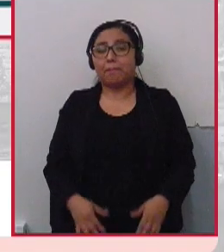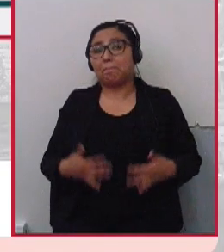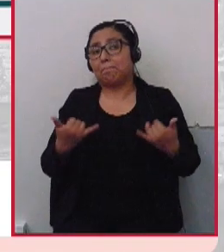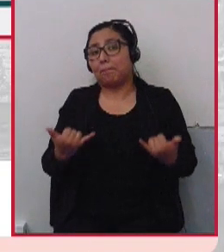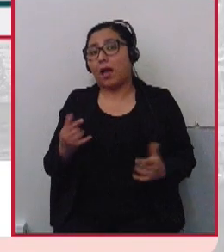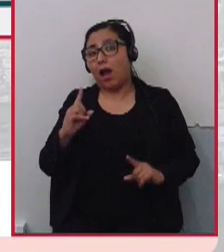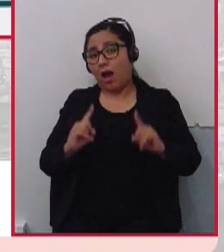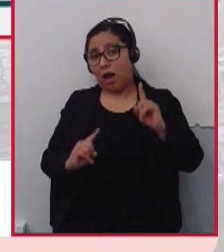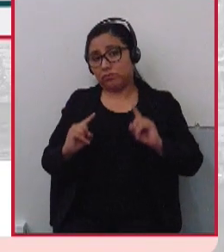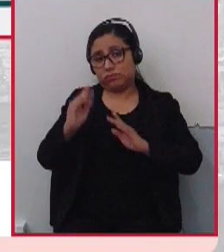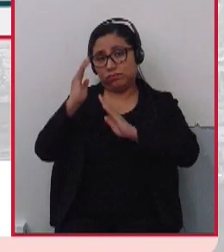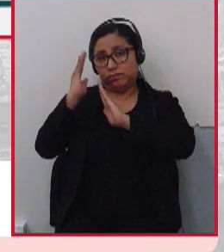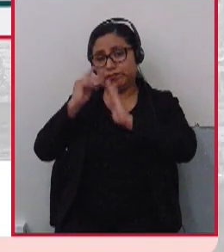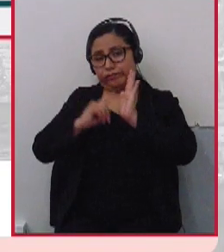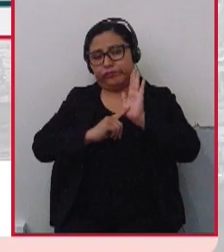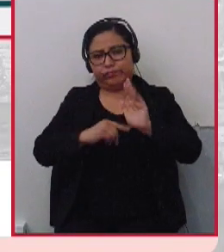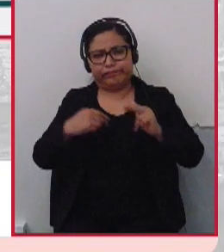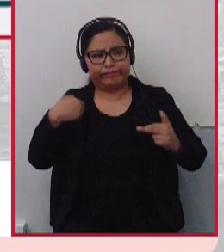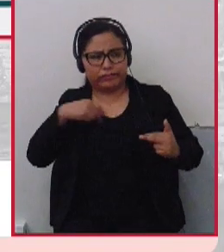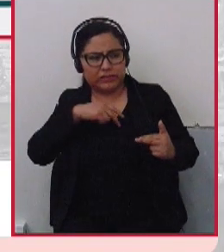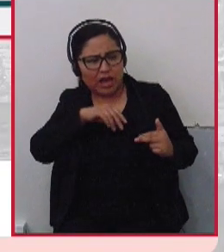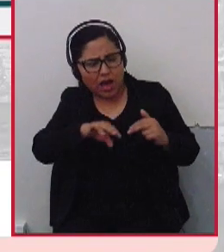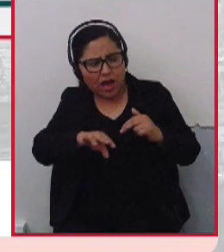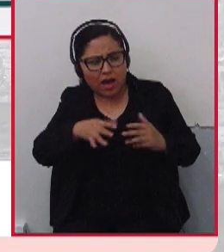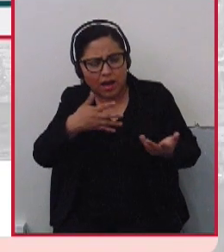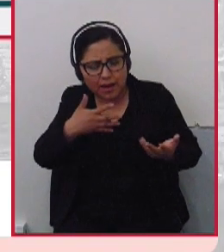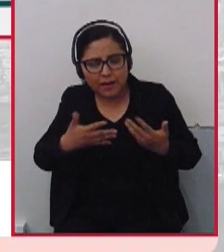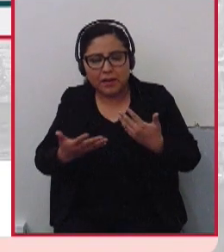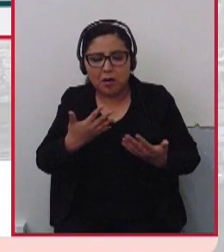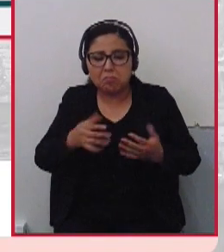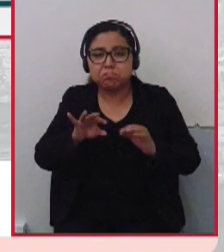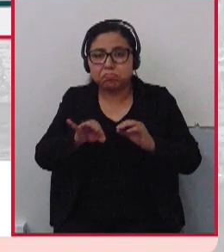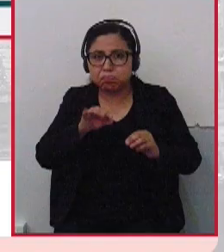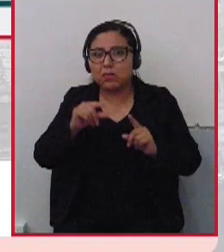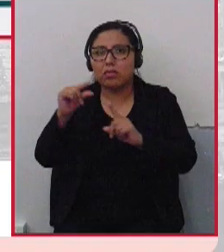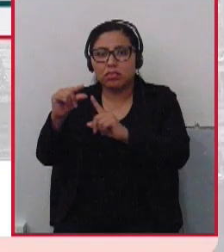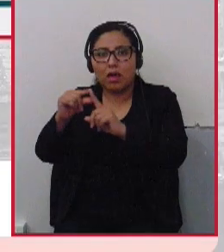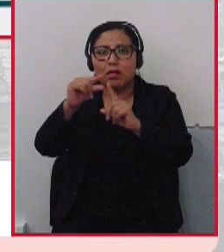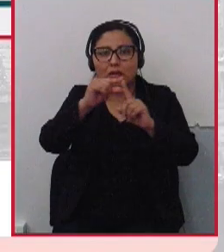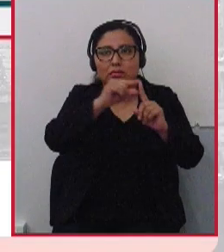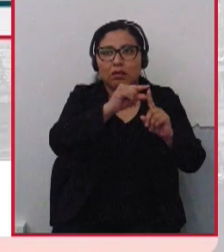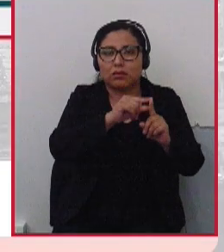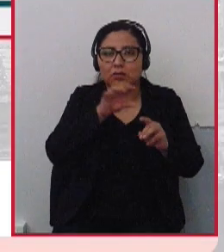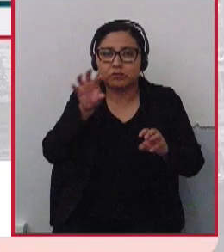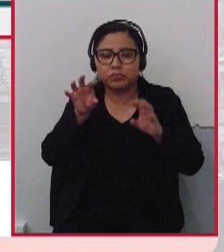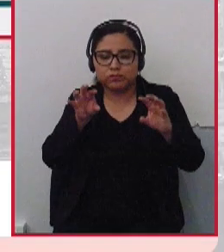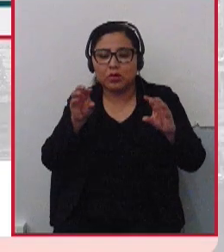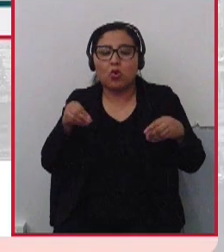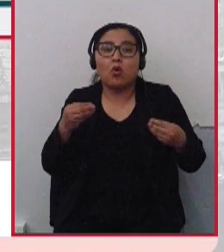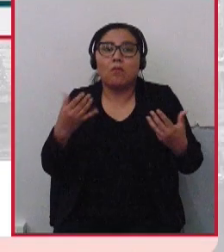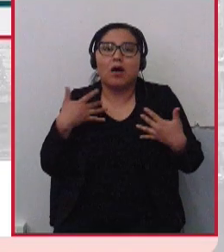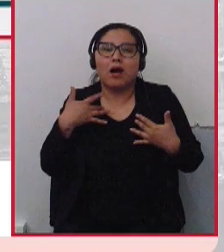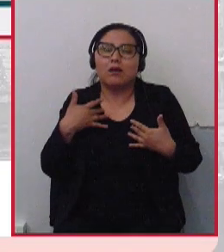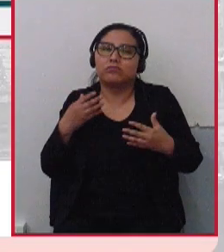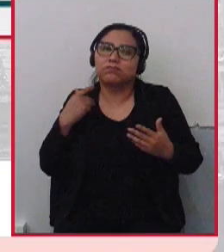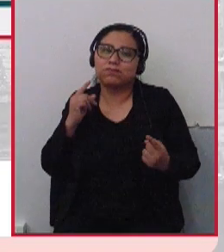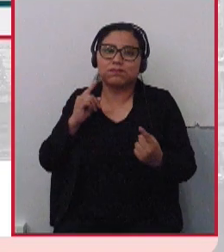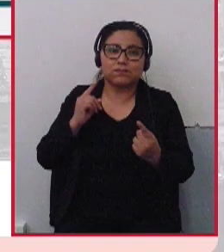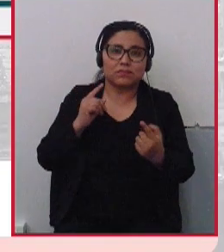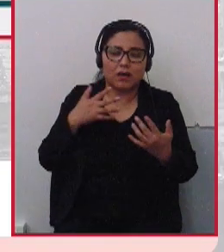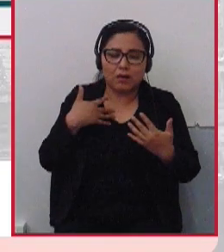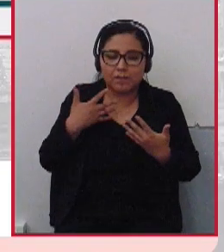alguna parte de la presentación nosotros vamos a encontrar este tipo de terminología y cómo nosotros deberíamos